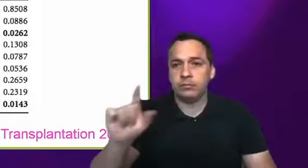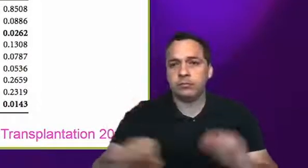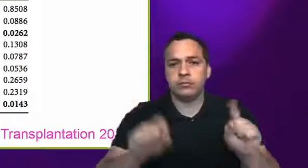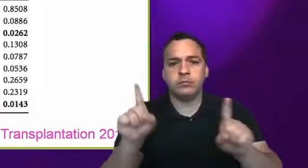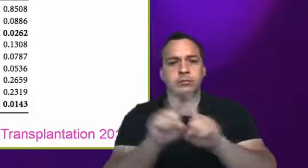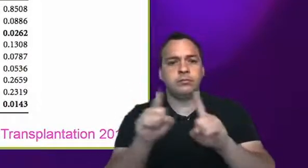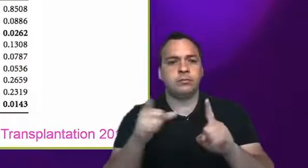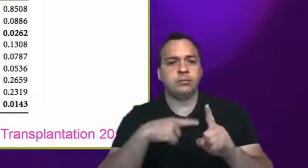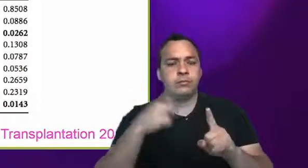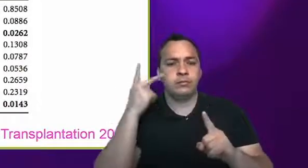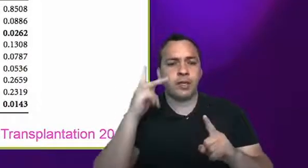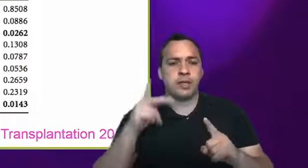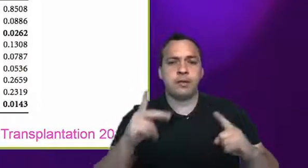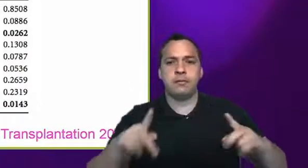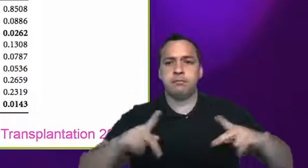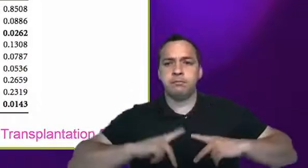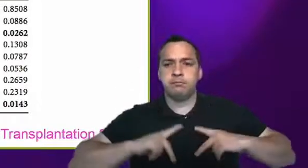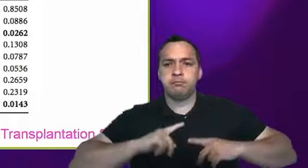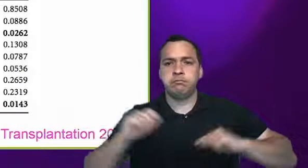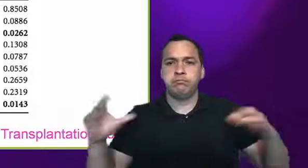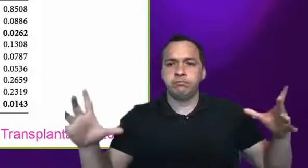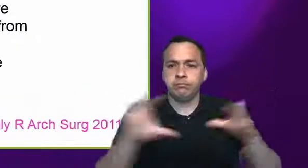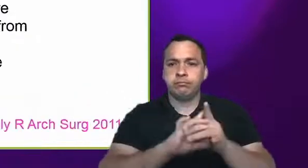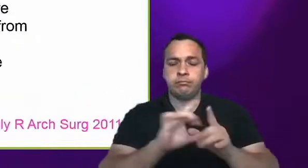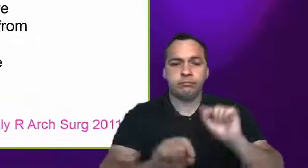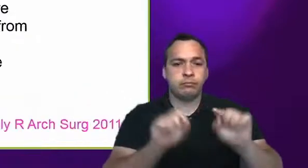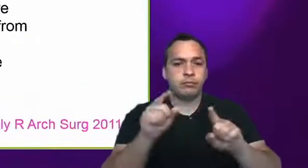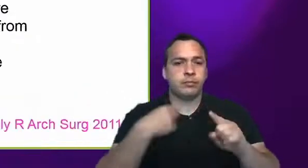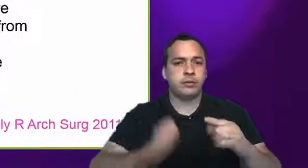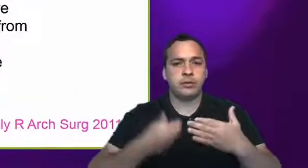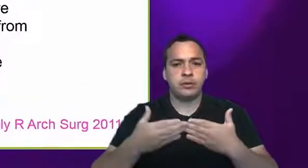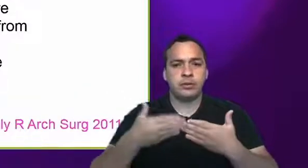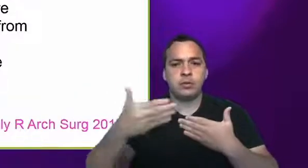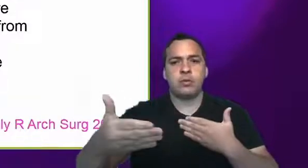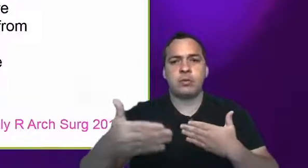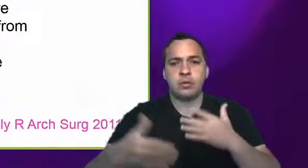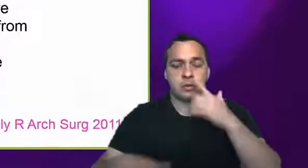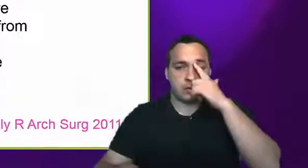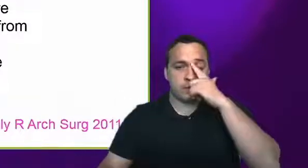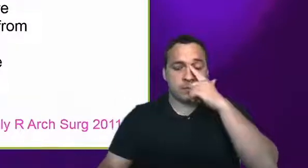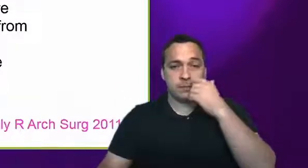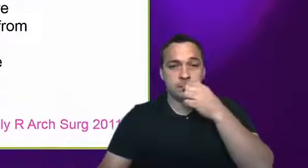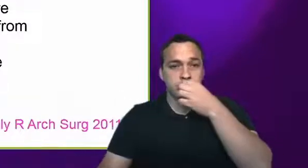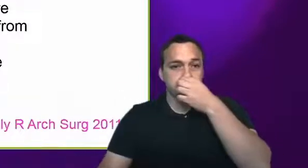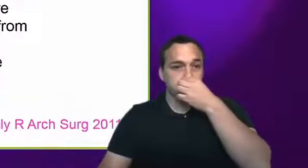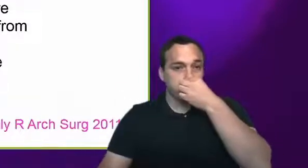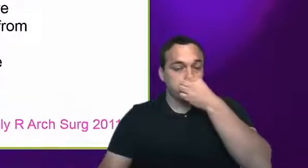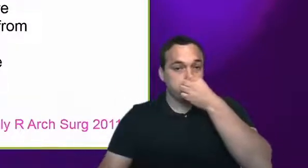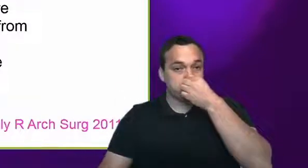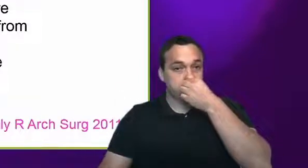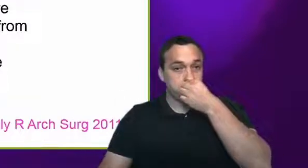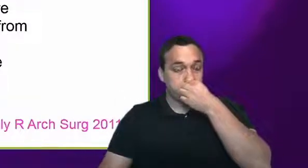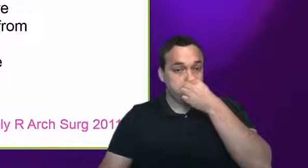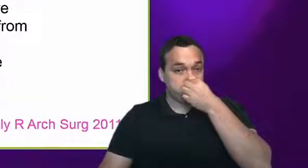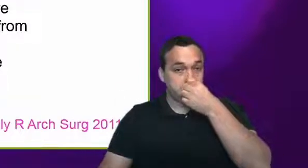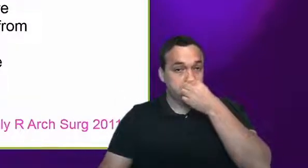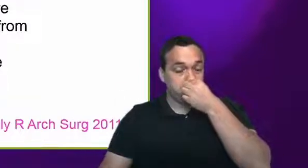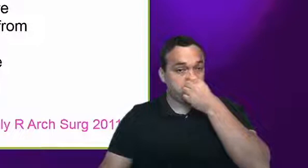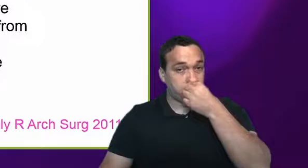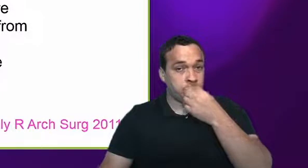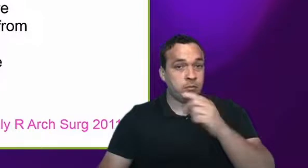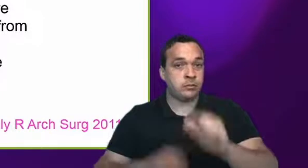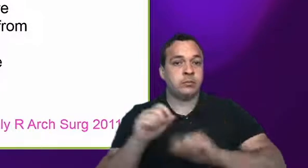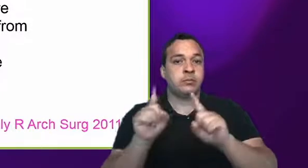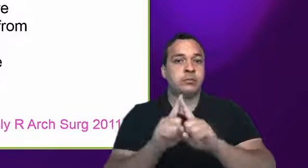origen pulmonar, se asocian seguramente a una sobrevida inferior. Estos son datos del UNOS que hablan también,